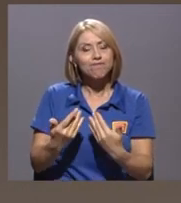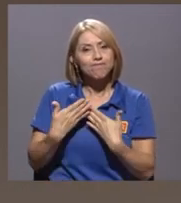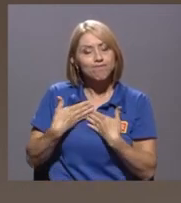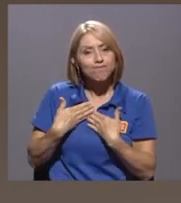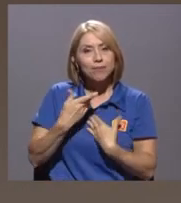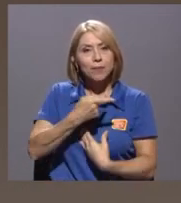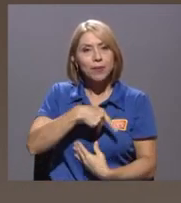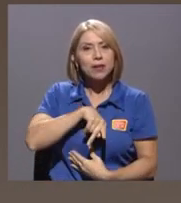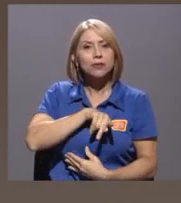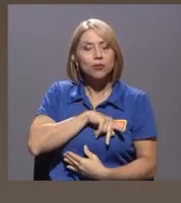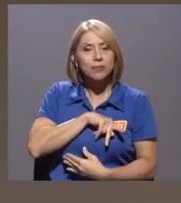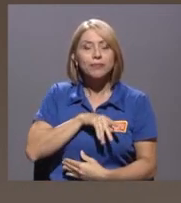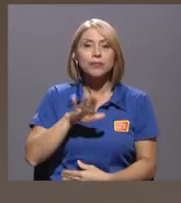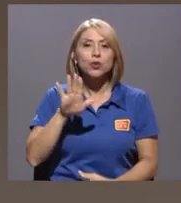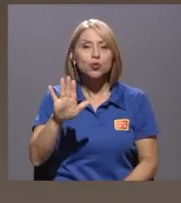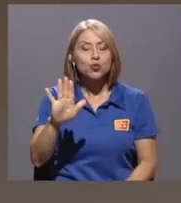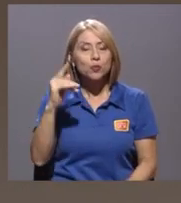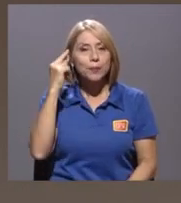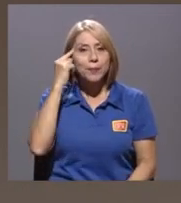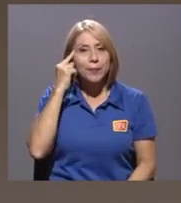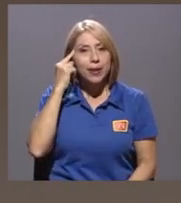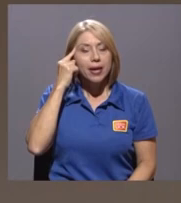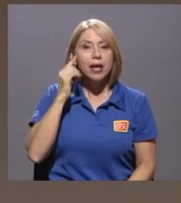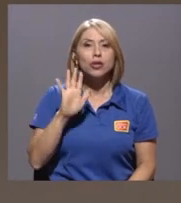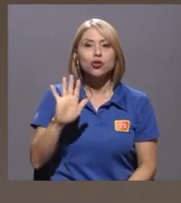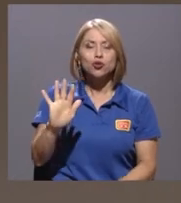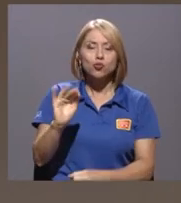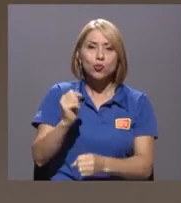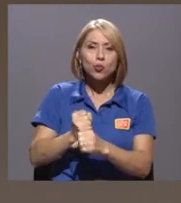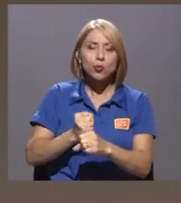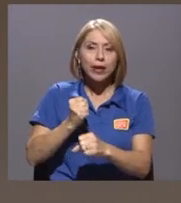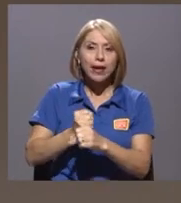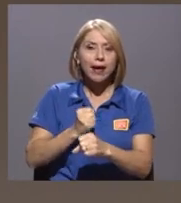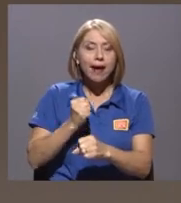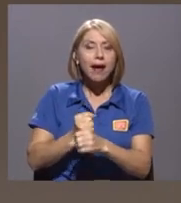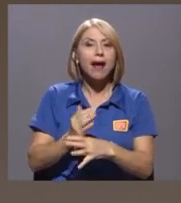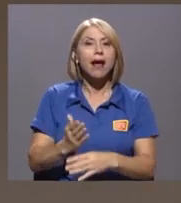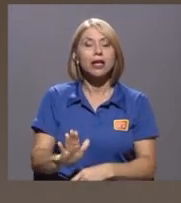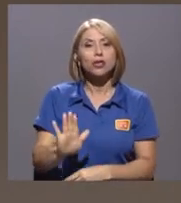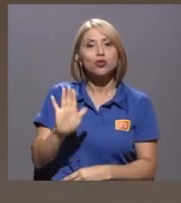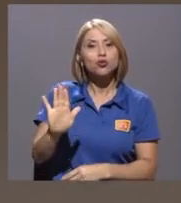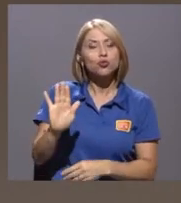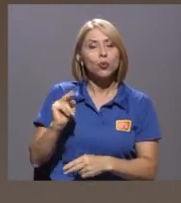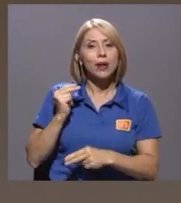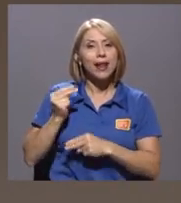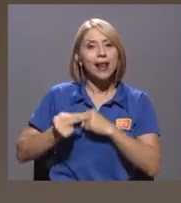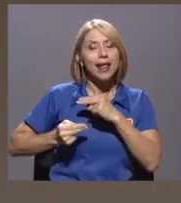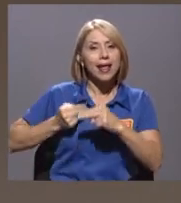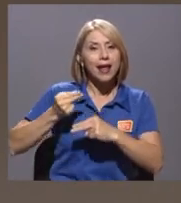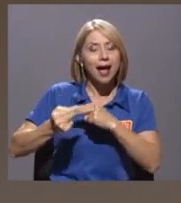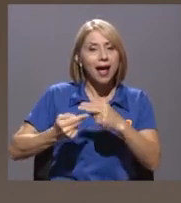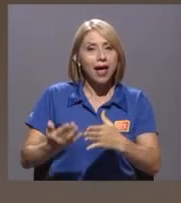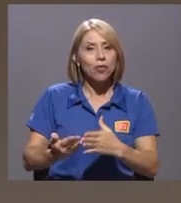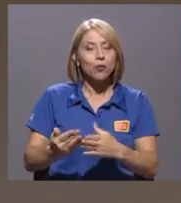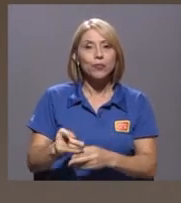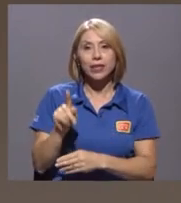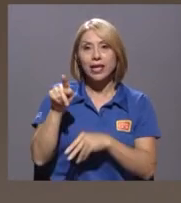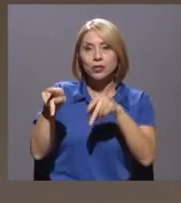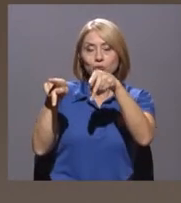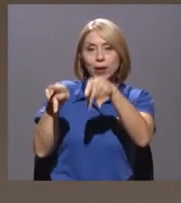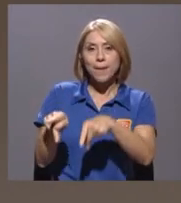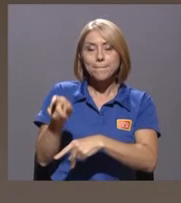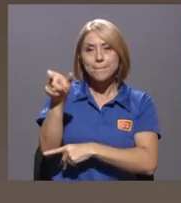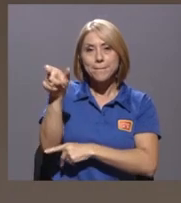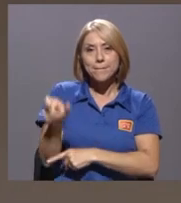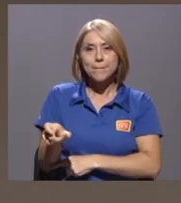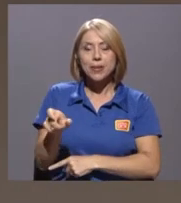en su pensamiento en su quehacer en su legado es una persona que